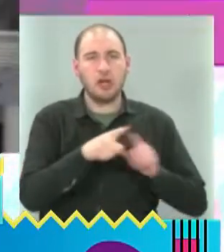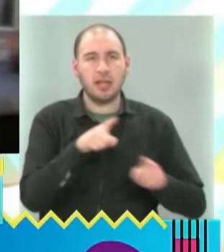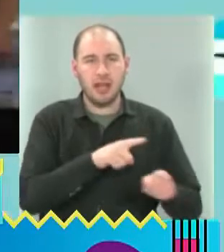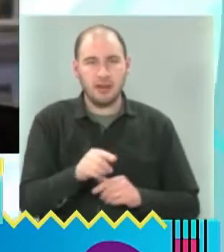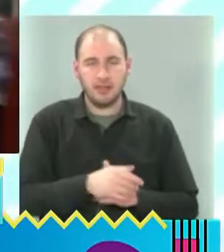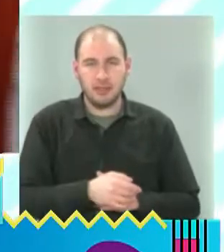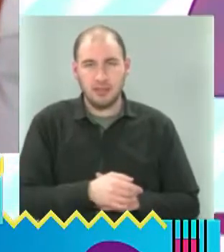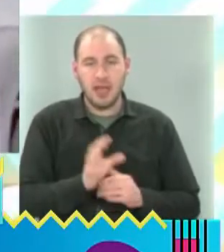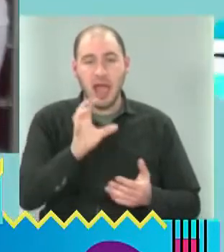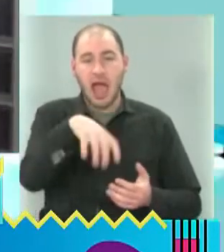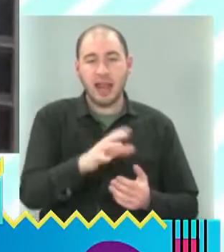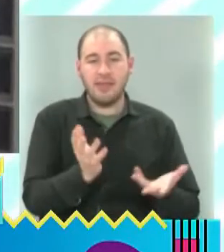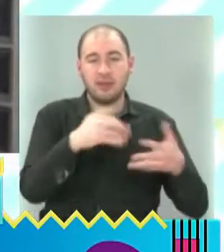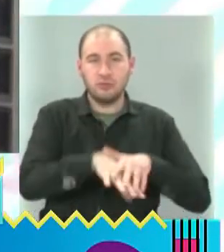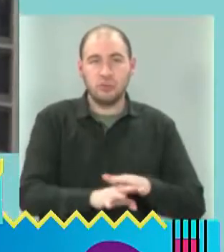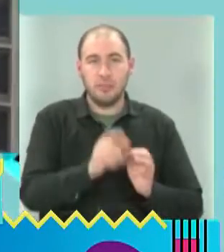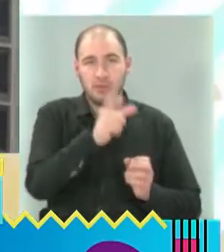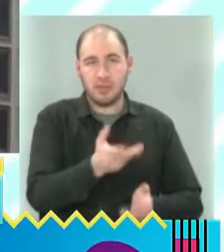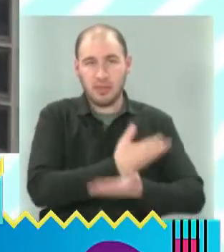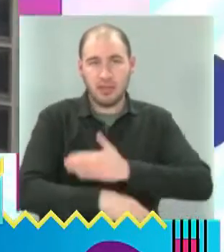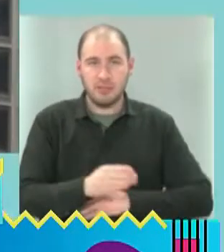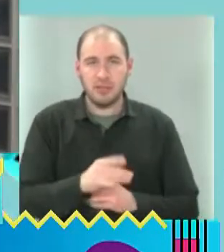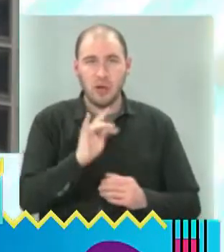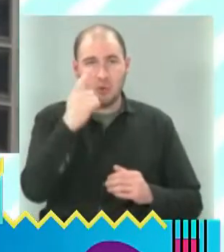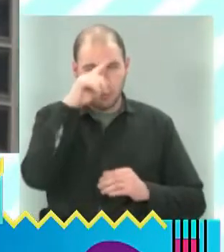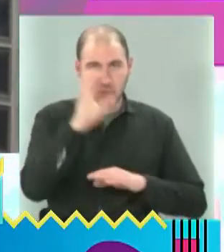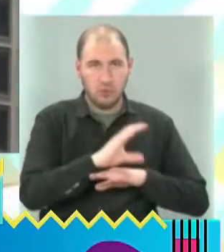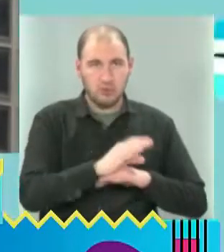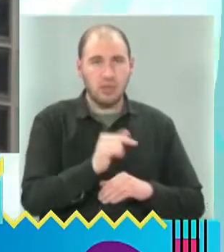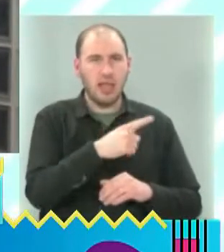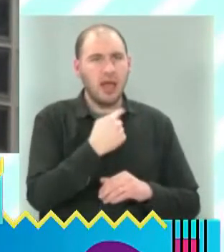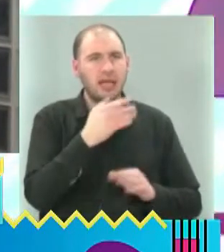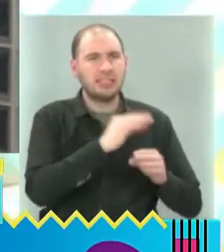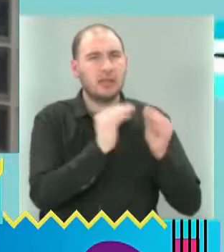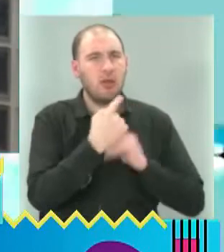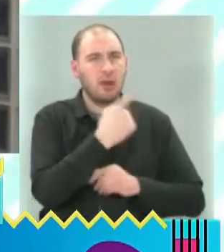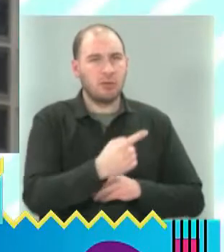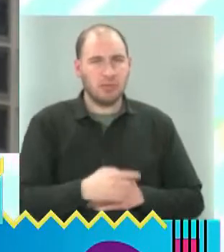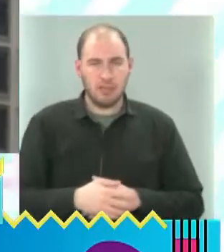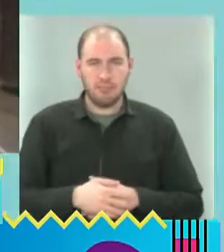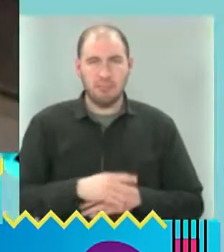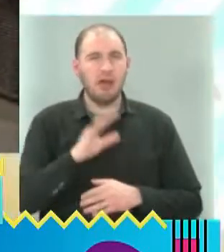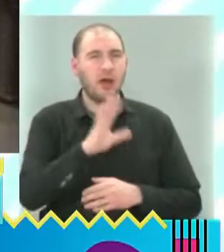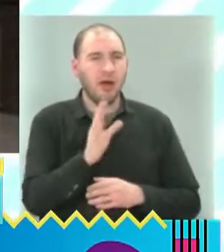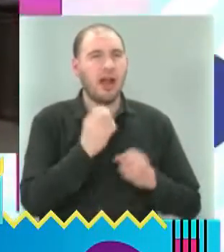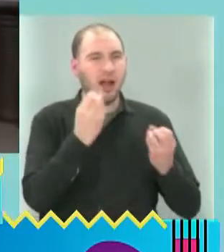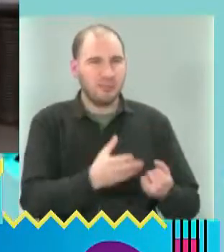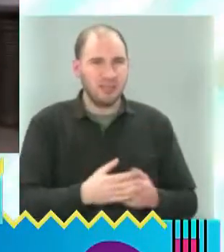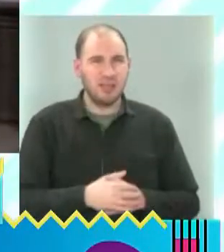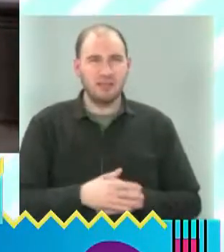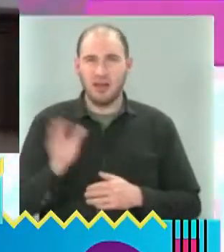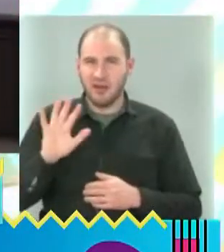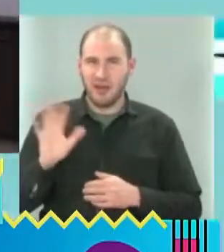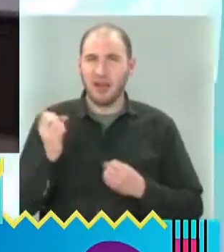coordinadora del área de inclusión de la persona con discapacidad de la Universidad Nacional de Cuyo, que quiere saludarte y preguntarte. Hola Emilce, ¿cómo estás?